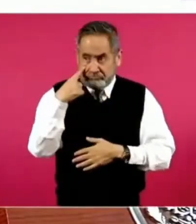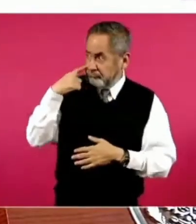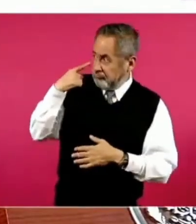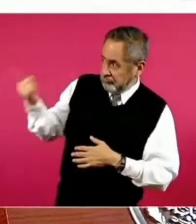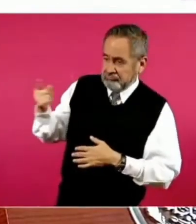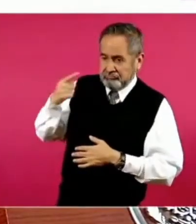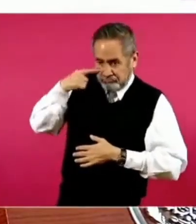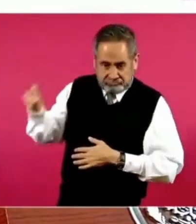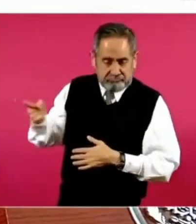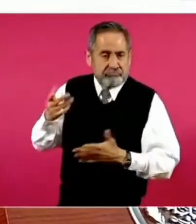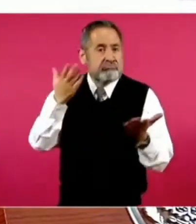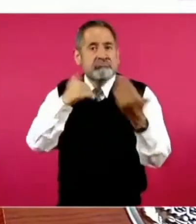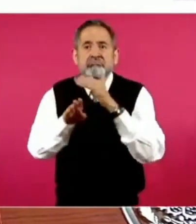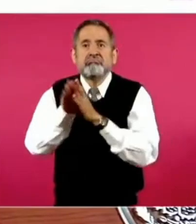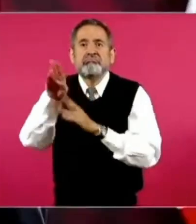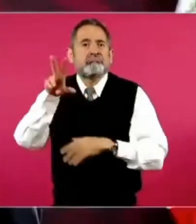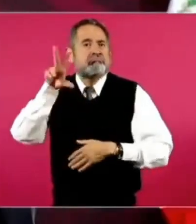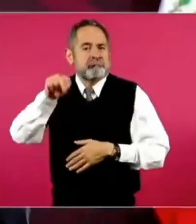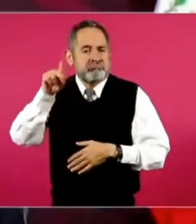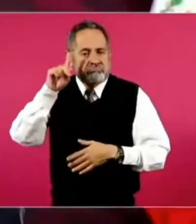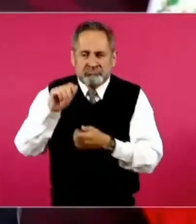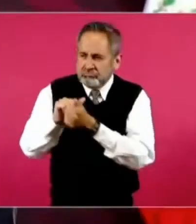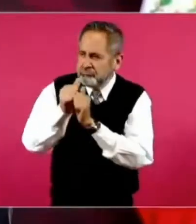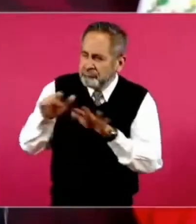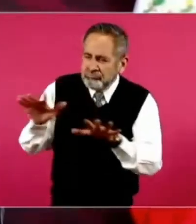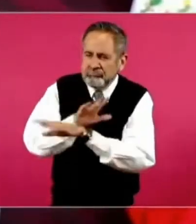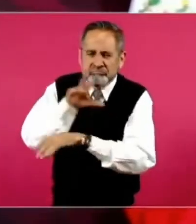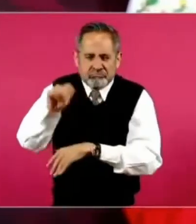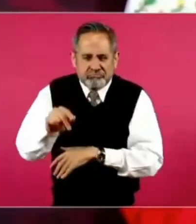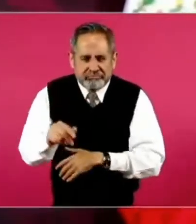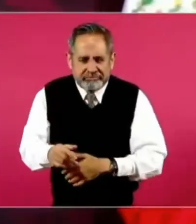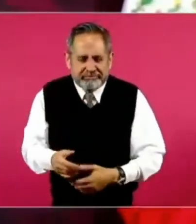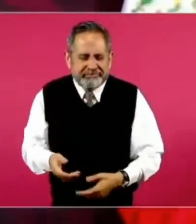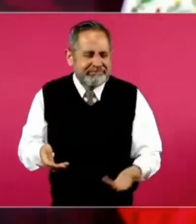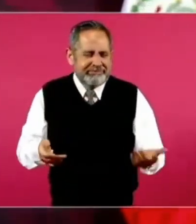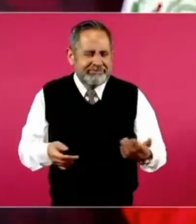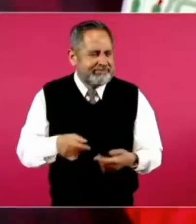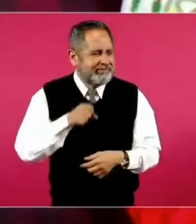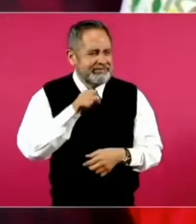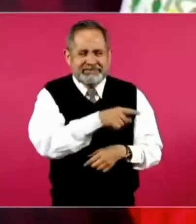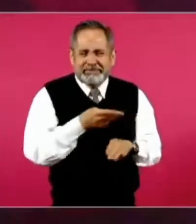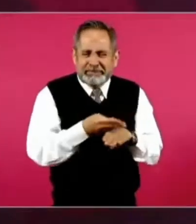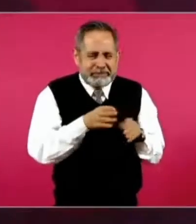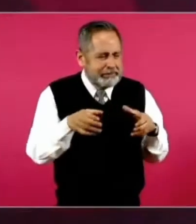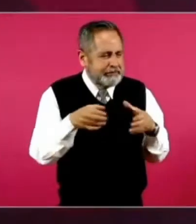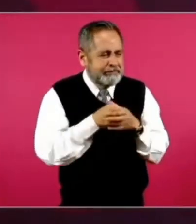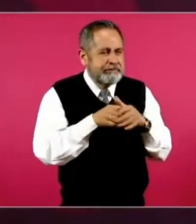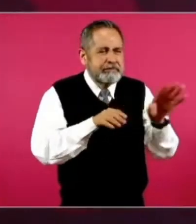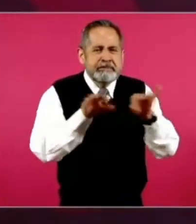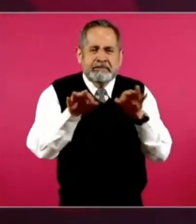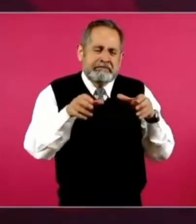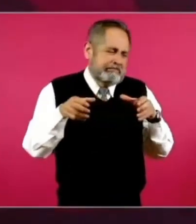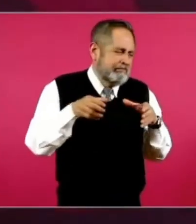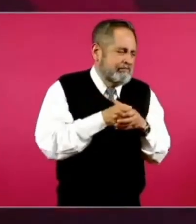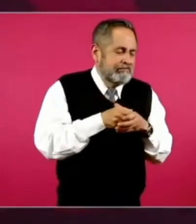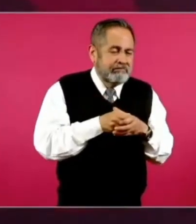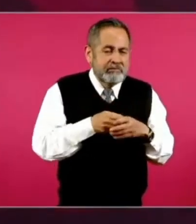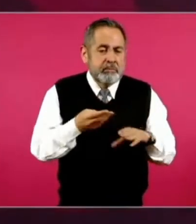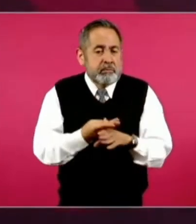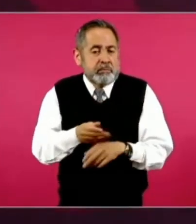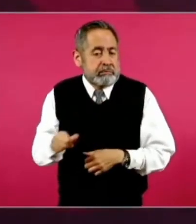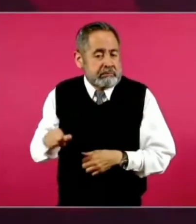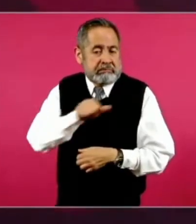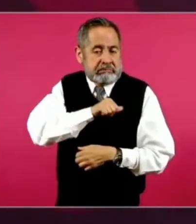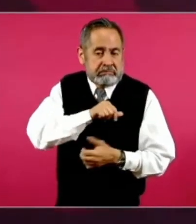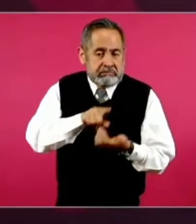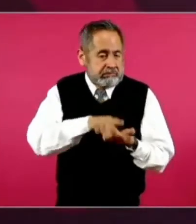siga avanzando la transformación. Es muy sectario y muy egoísta ese